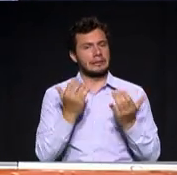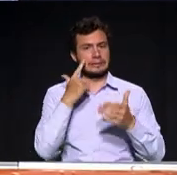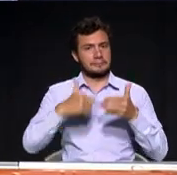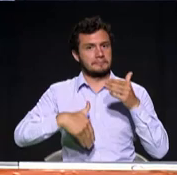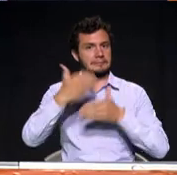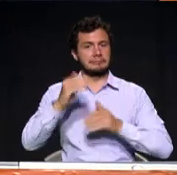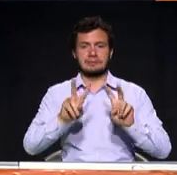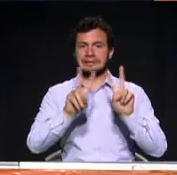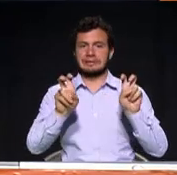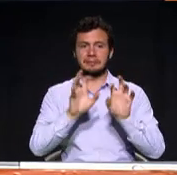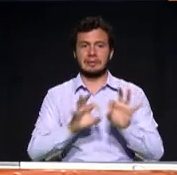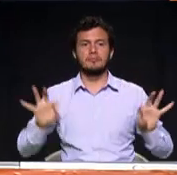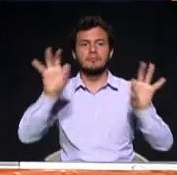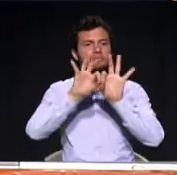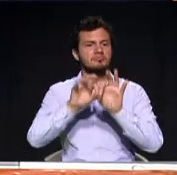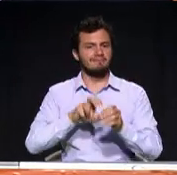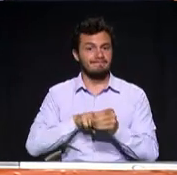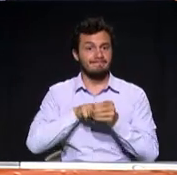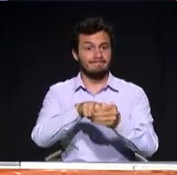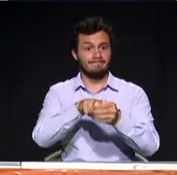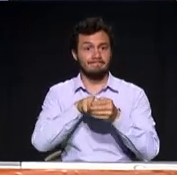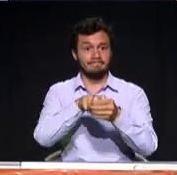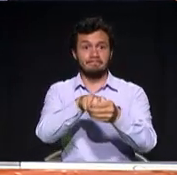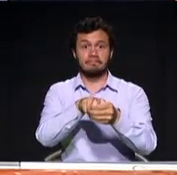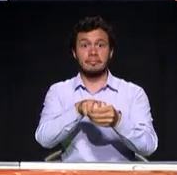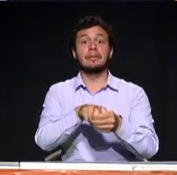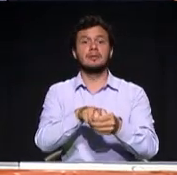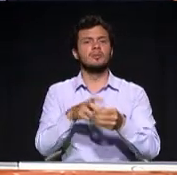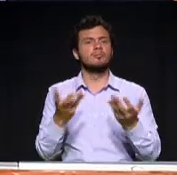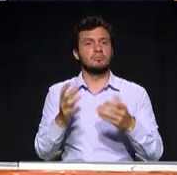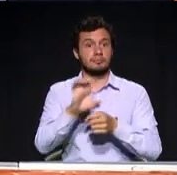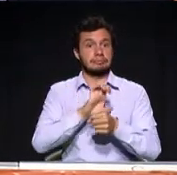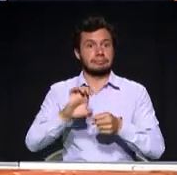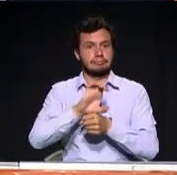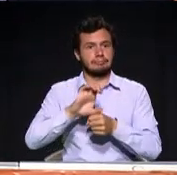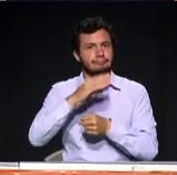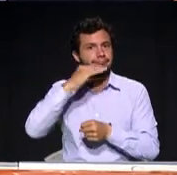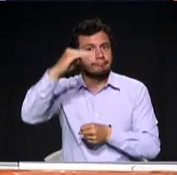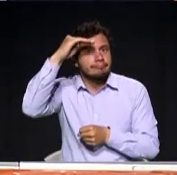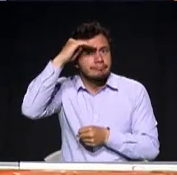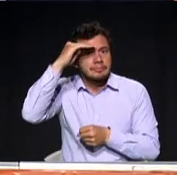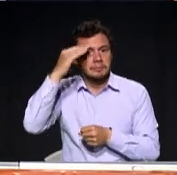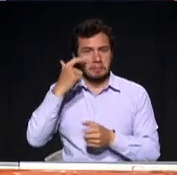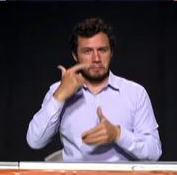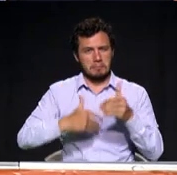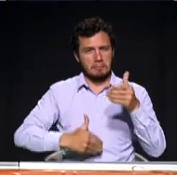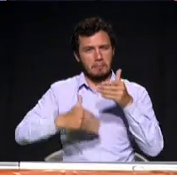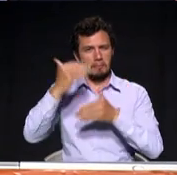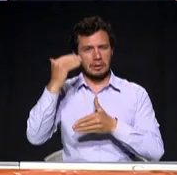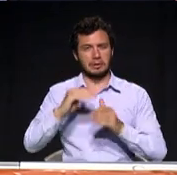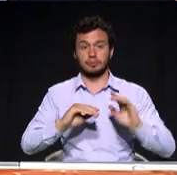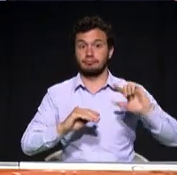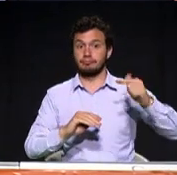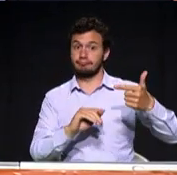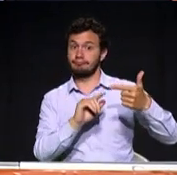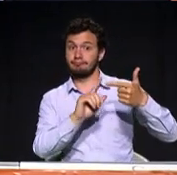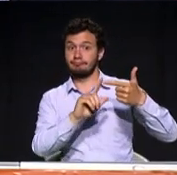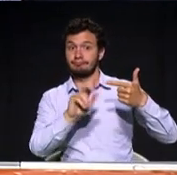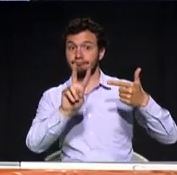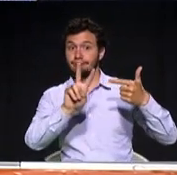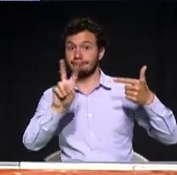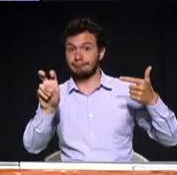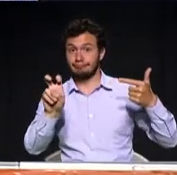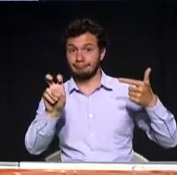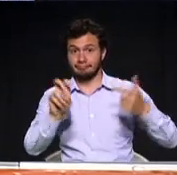relacionado con la movilidad así es la movilidad en la ciudad en el cine bueno comenzamos entonces con este segundo bloque temático claro que